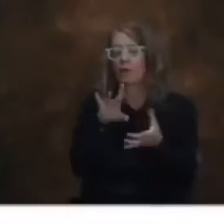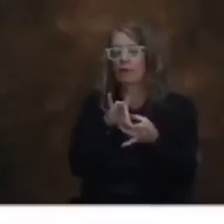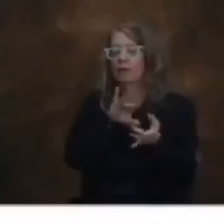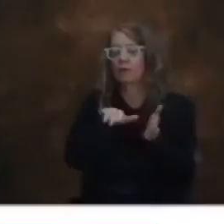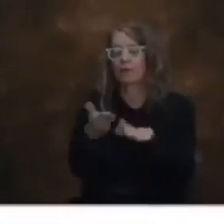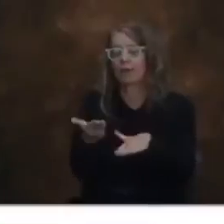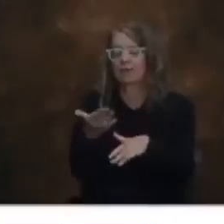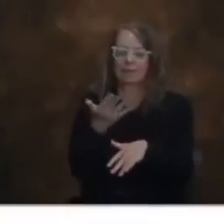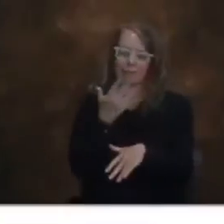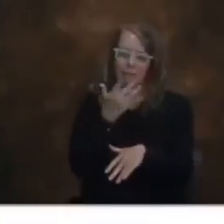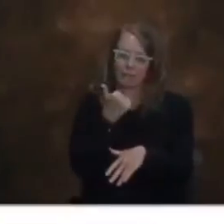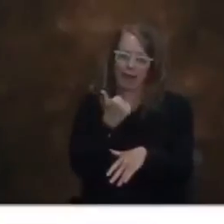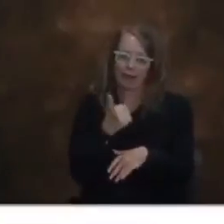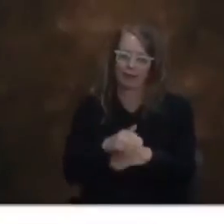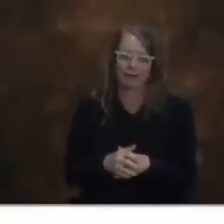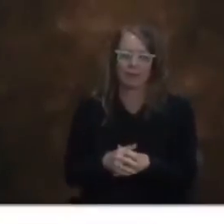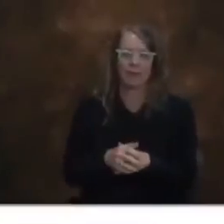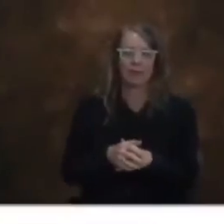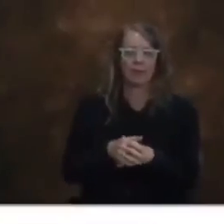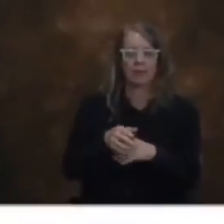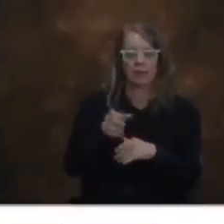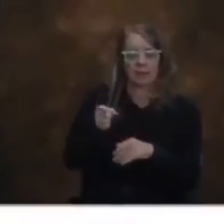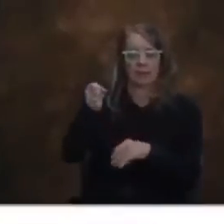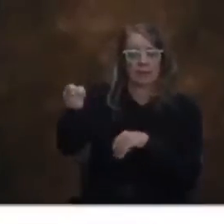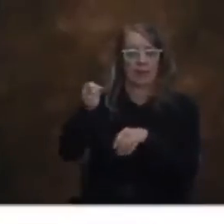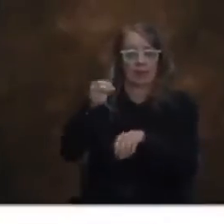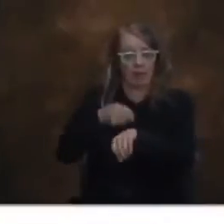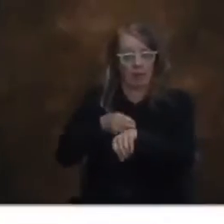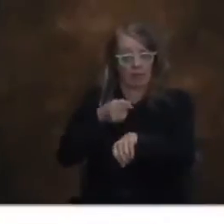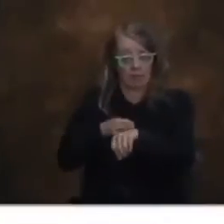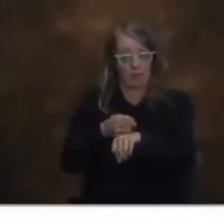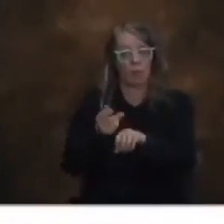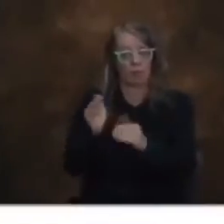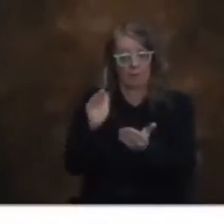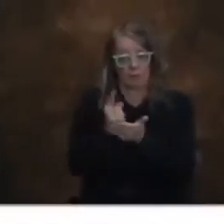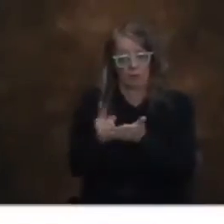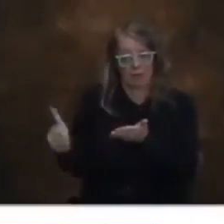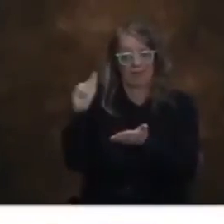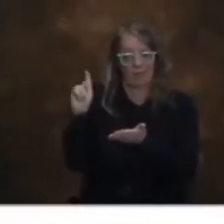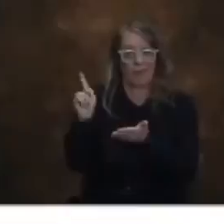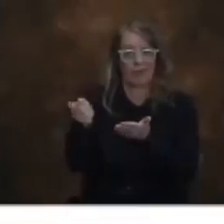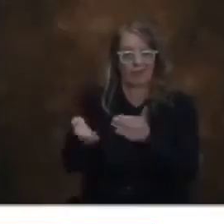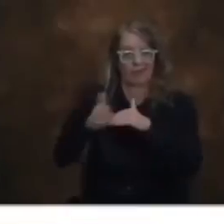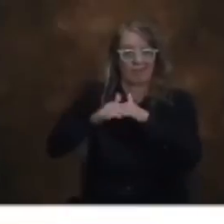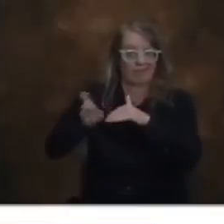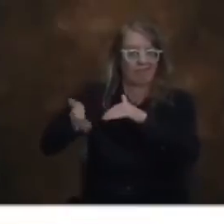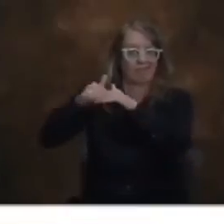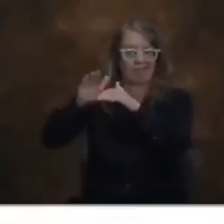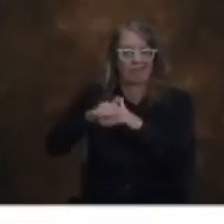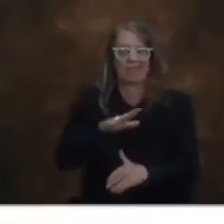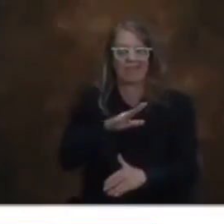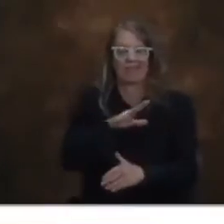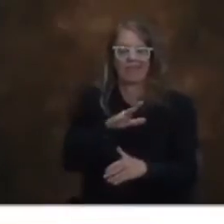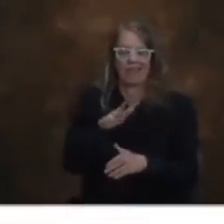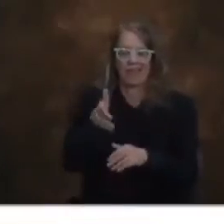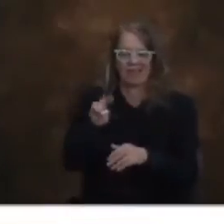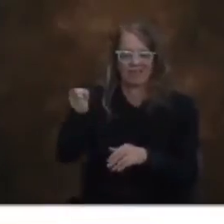las hospitalizaciones siguen aumentando desde la semana pasada y siguen siendo altas y están